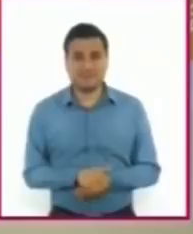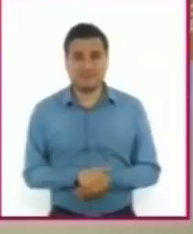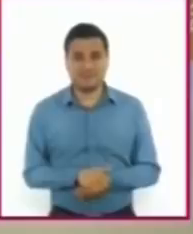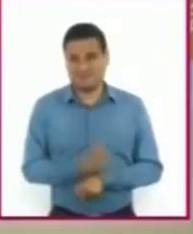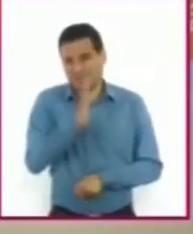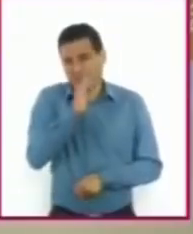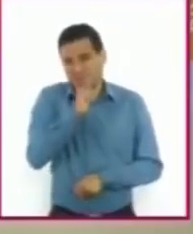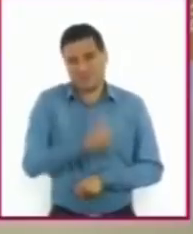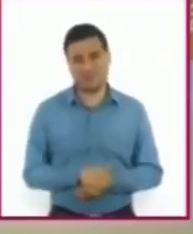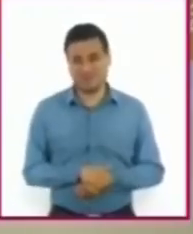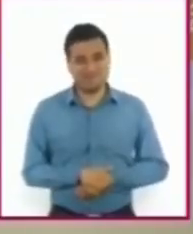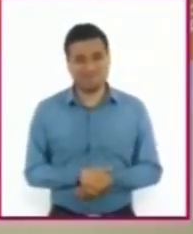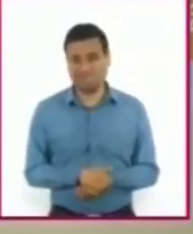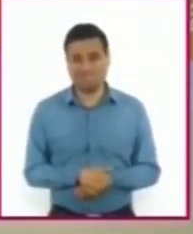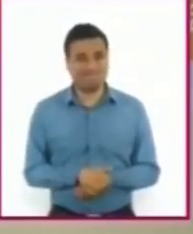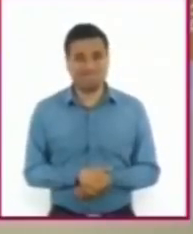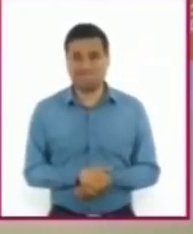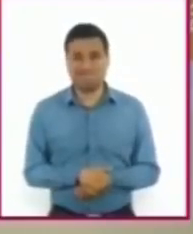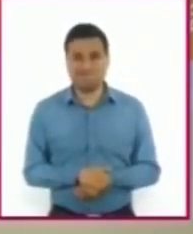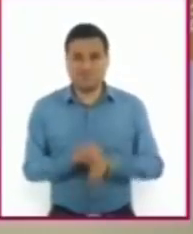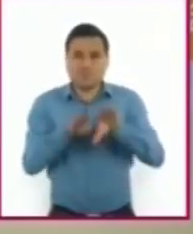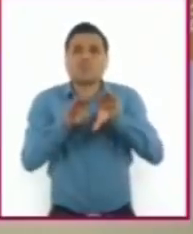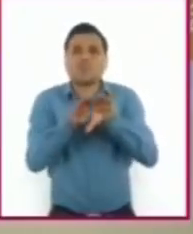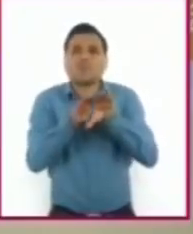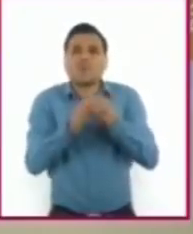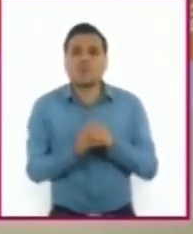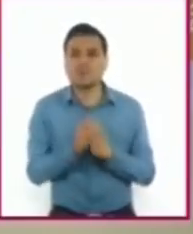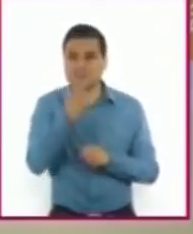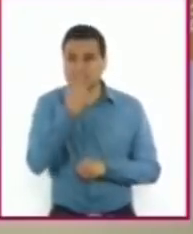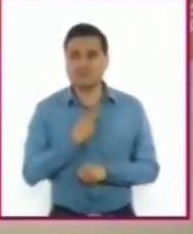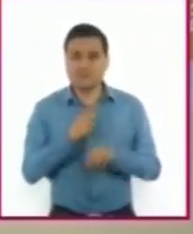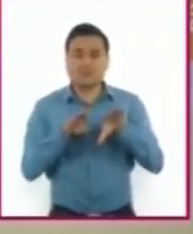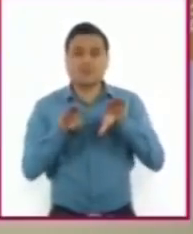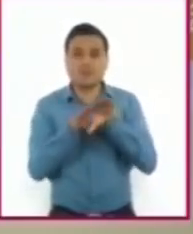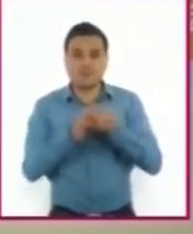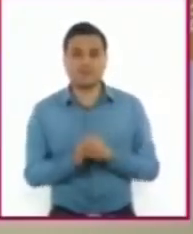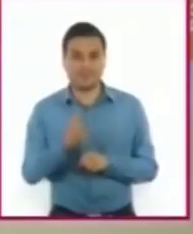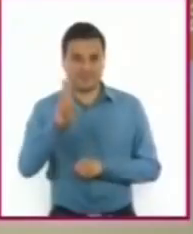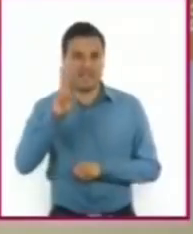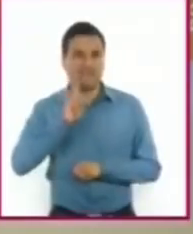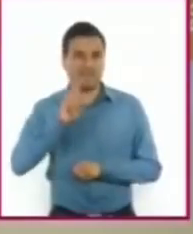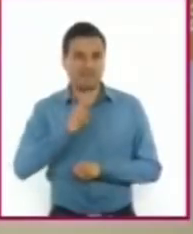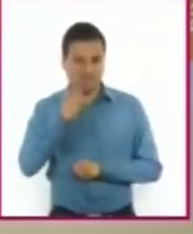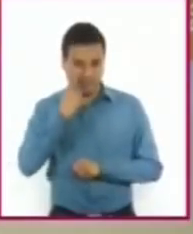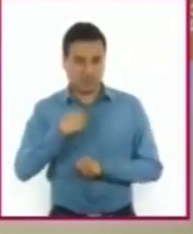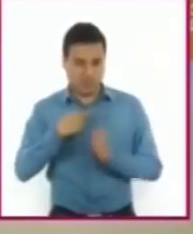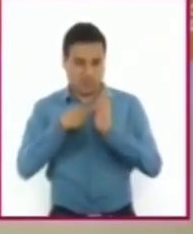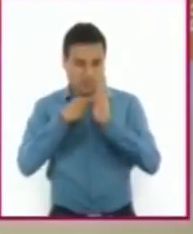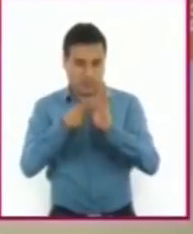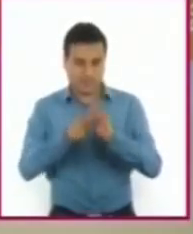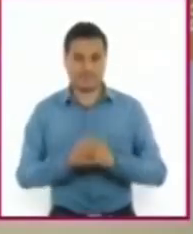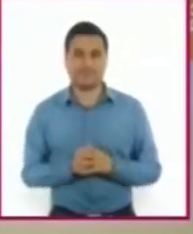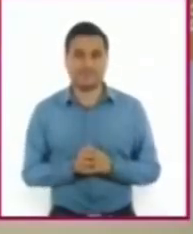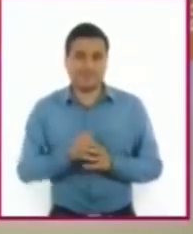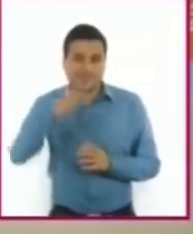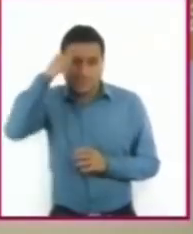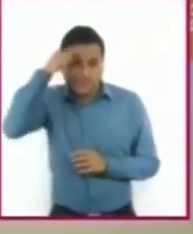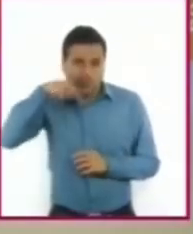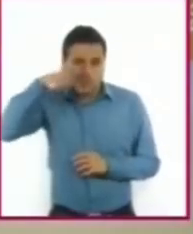No, no puedo. ¿Cómo se haría? A ver, te voy a demostrar. Mira, es muy